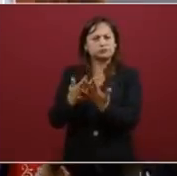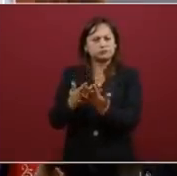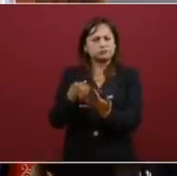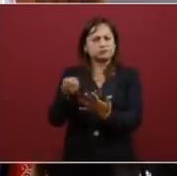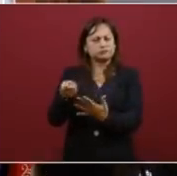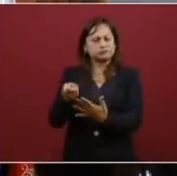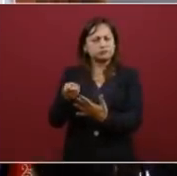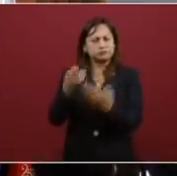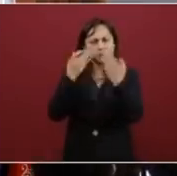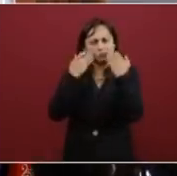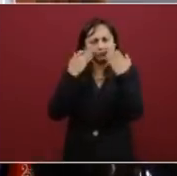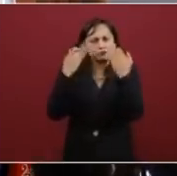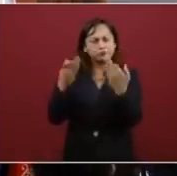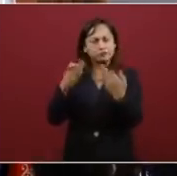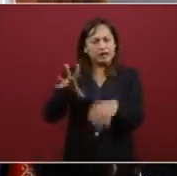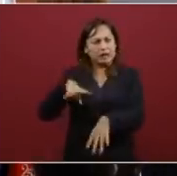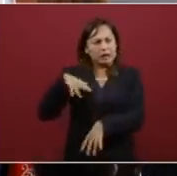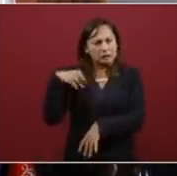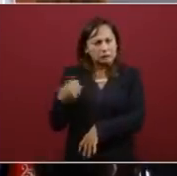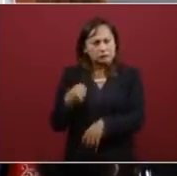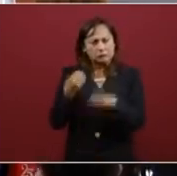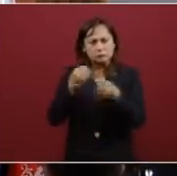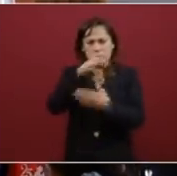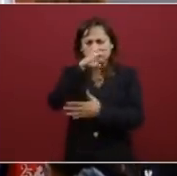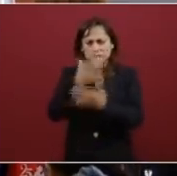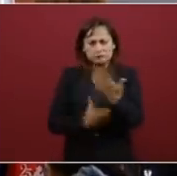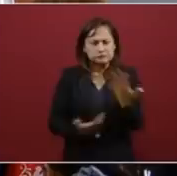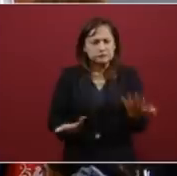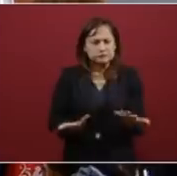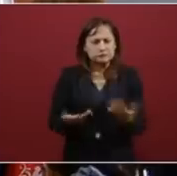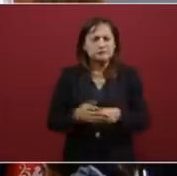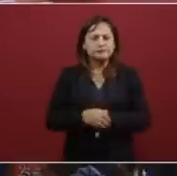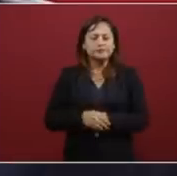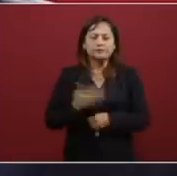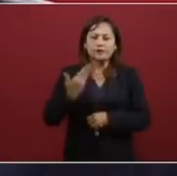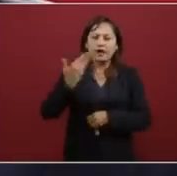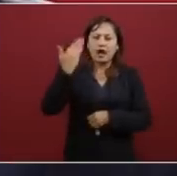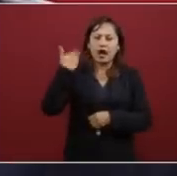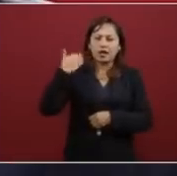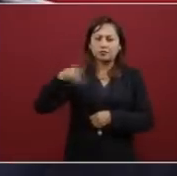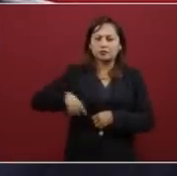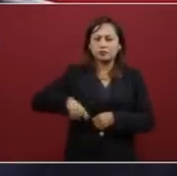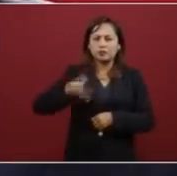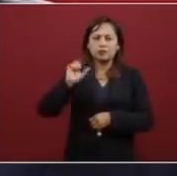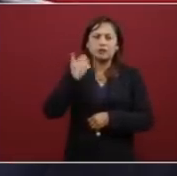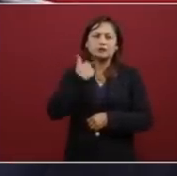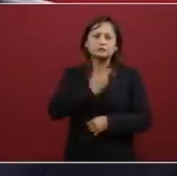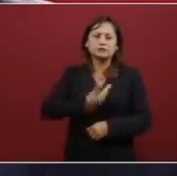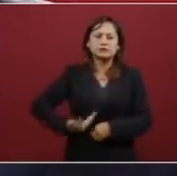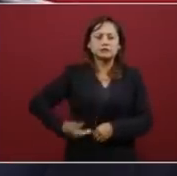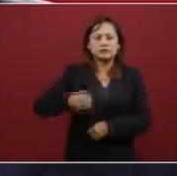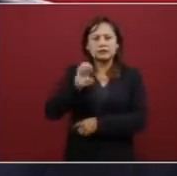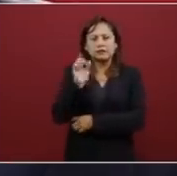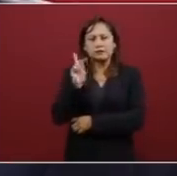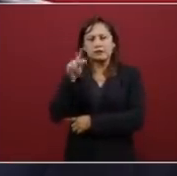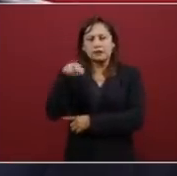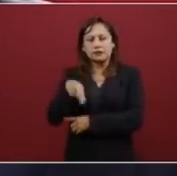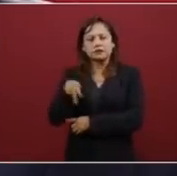llama leoninos. El gobierno del presidente Enrique Peña Nieto dejó una deuda